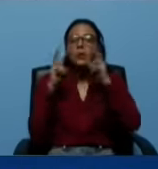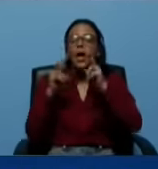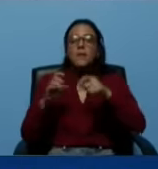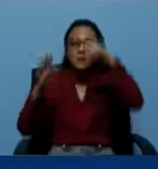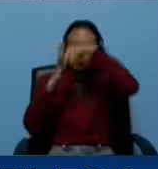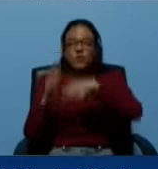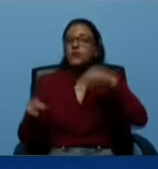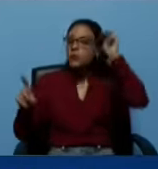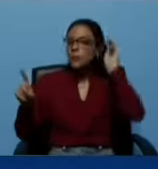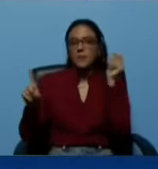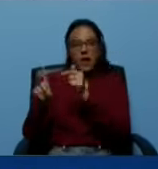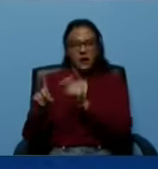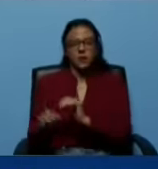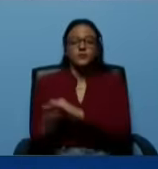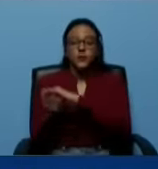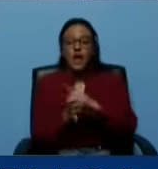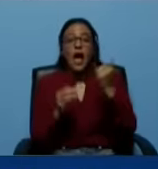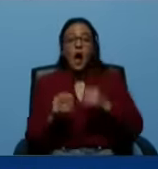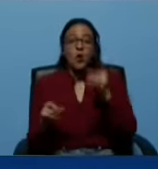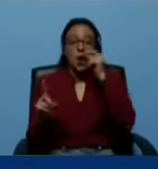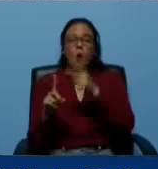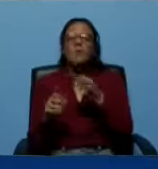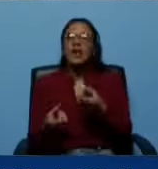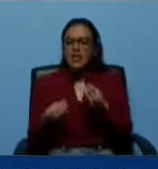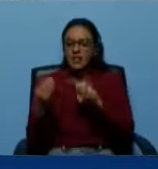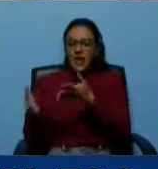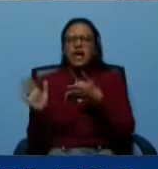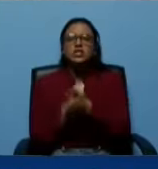señor Murillo, está ofreciendo asilo.